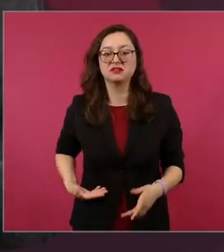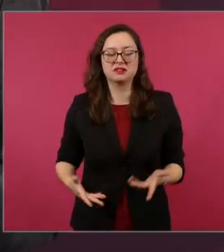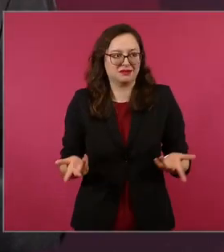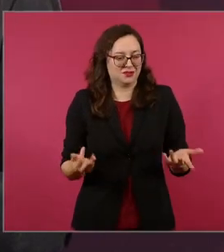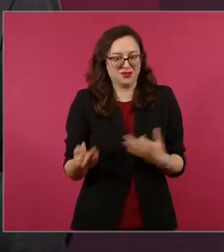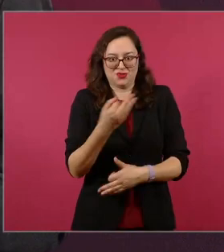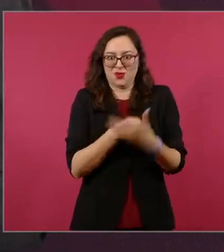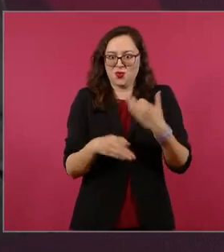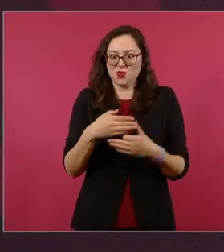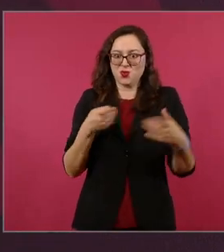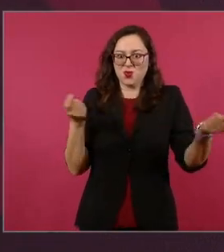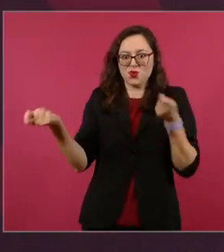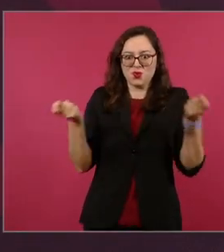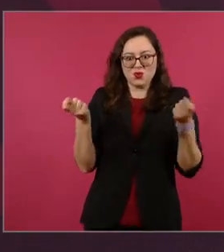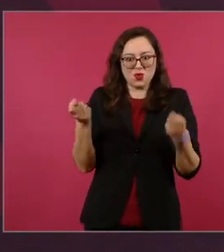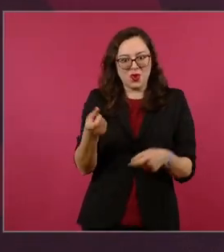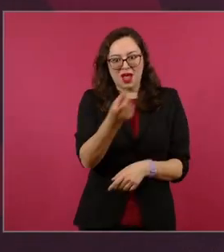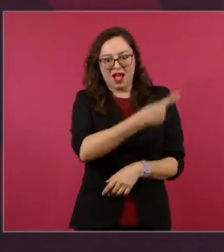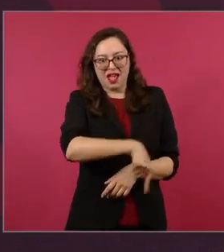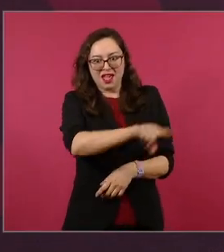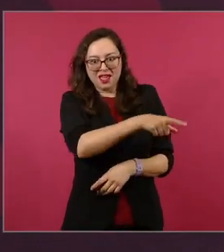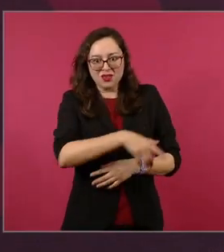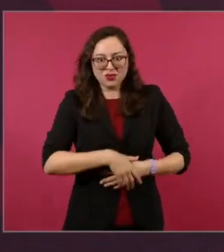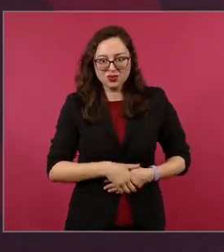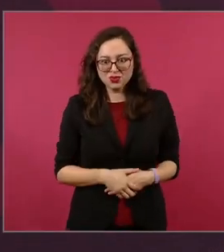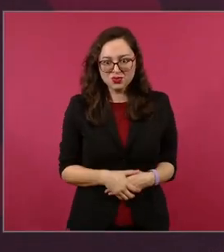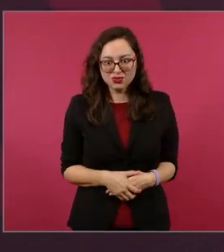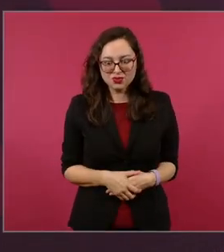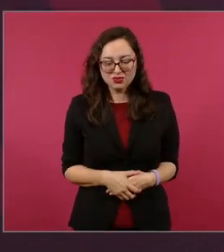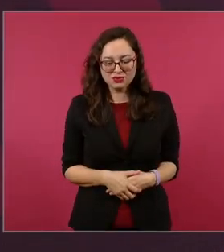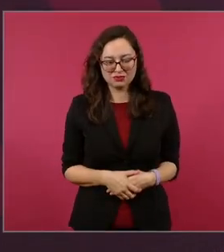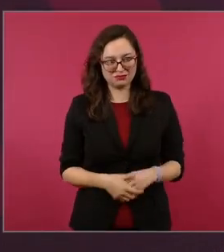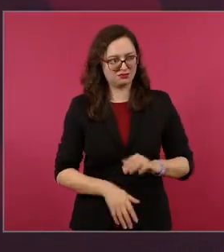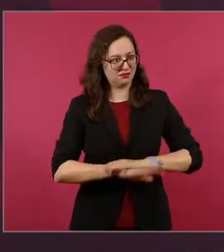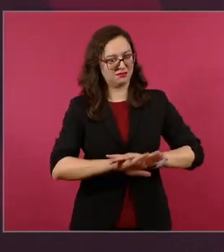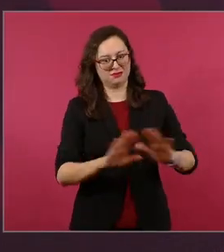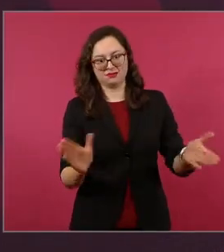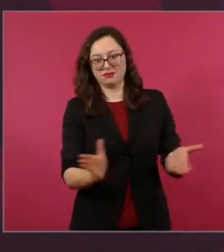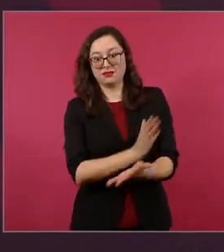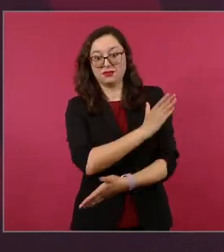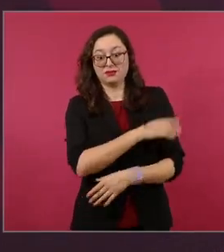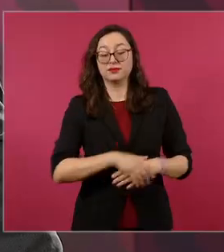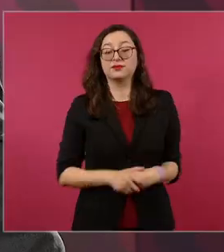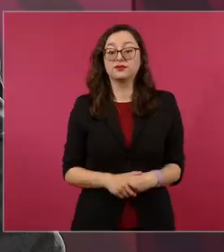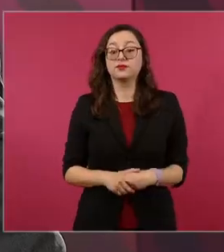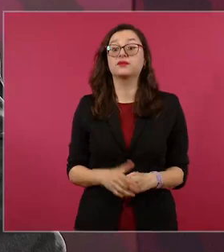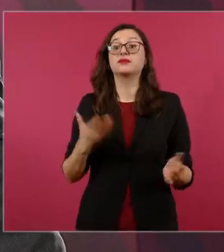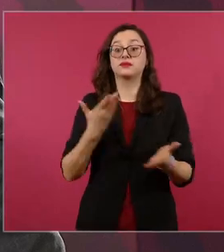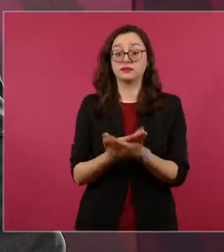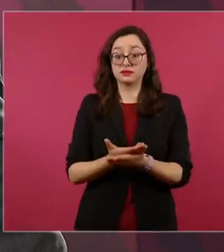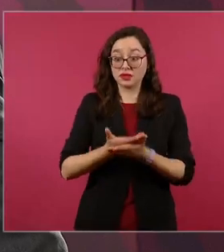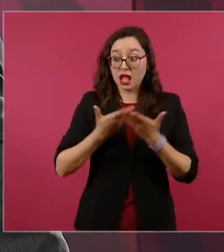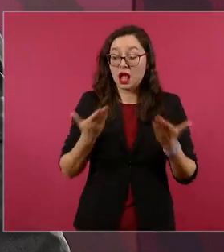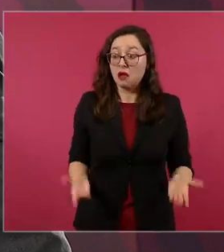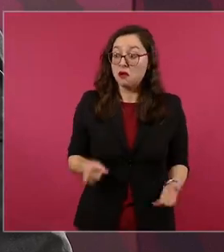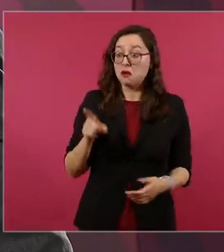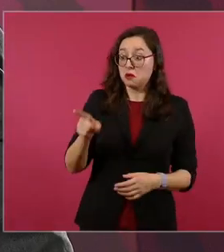Entonces, qué bueno que va a continuar esa